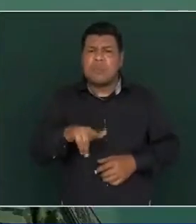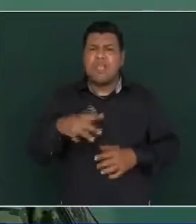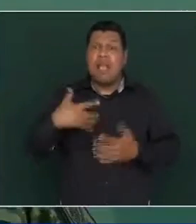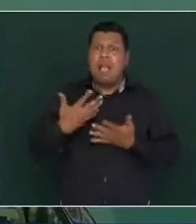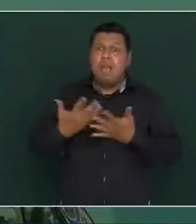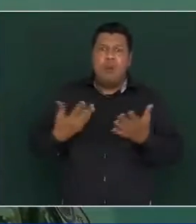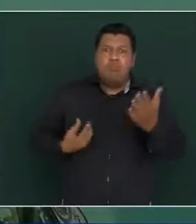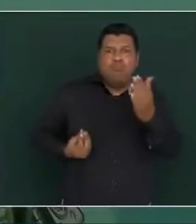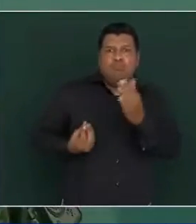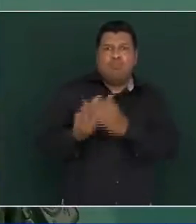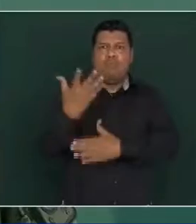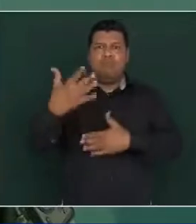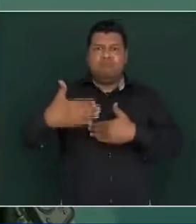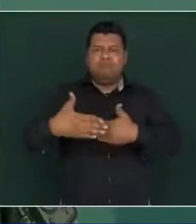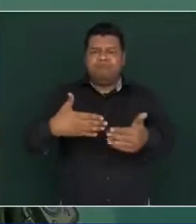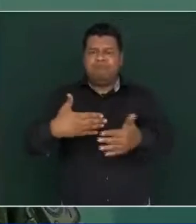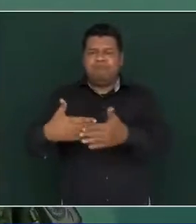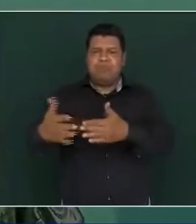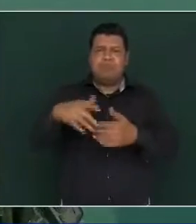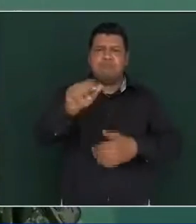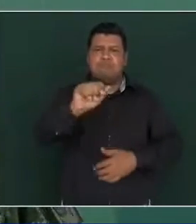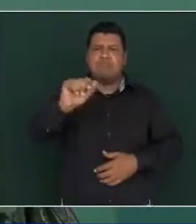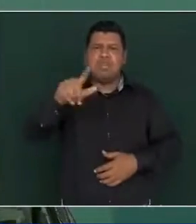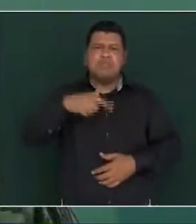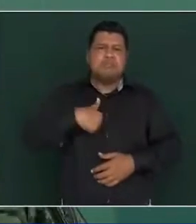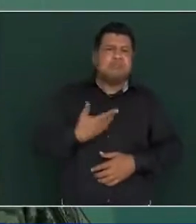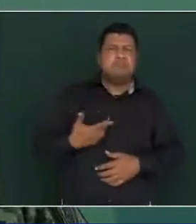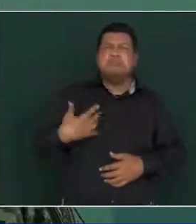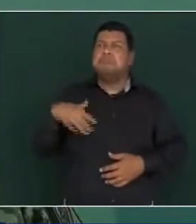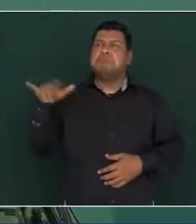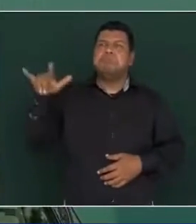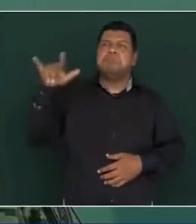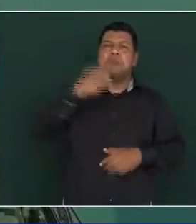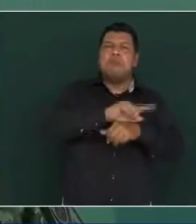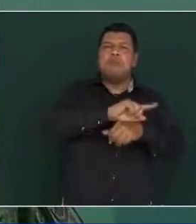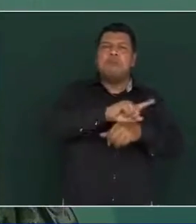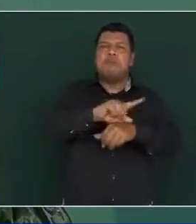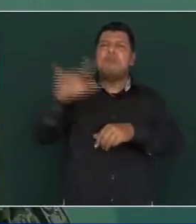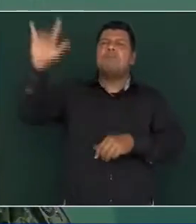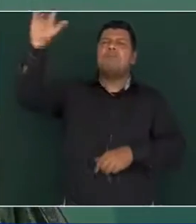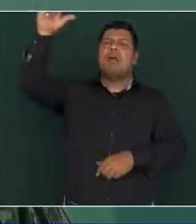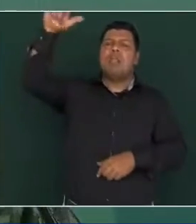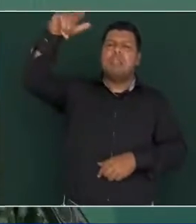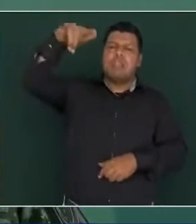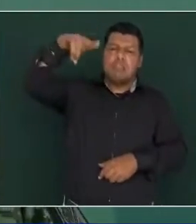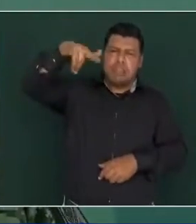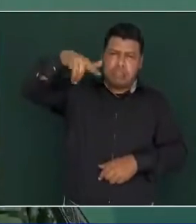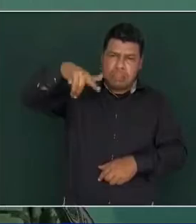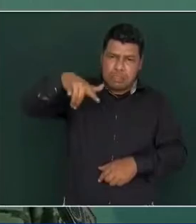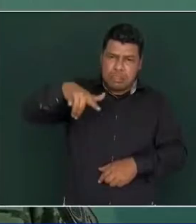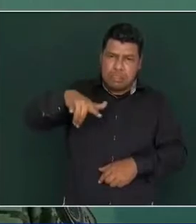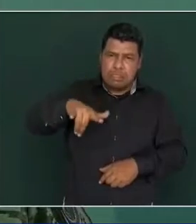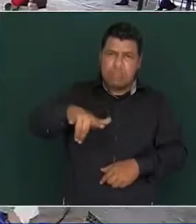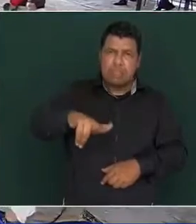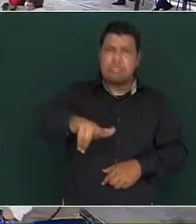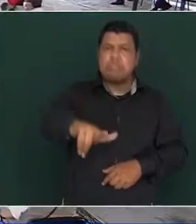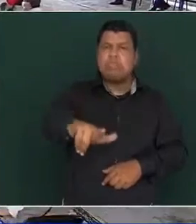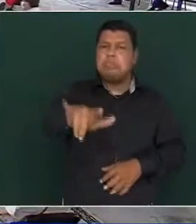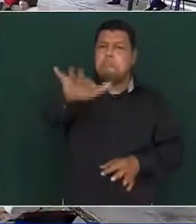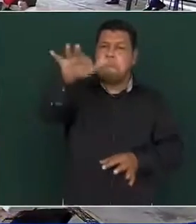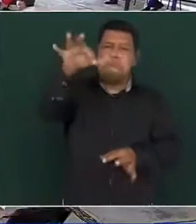todo eso va a ser automático a través de un radar especial que los va a llevar hasta el punto